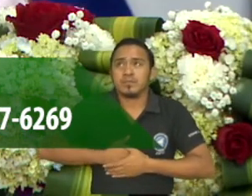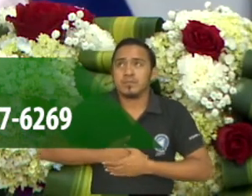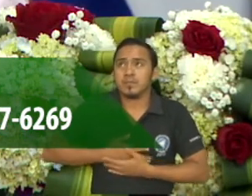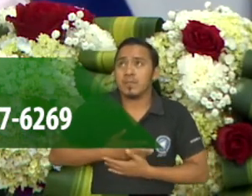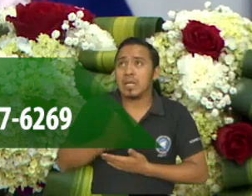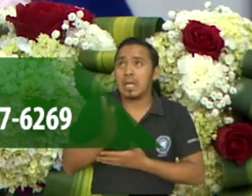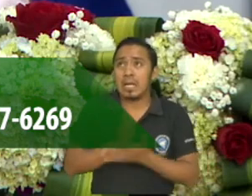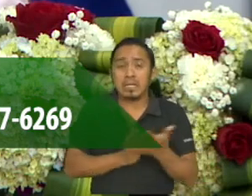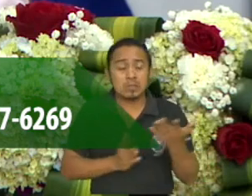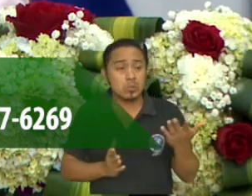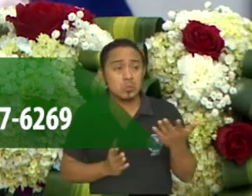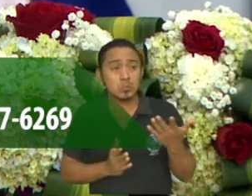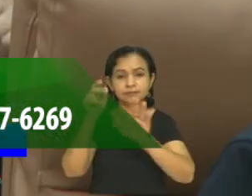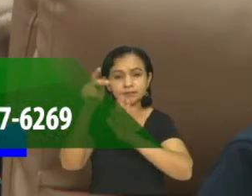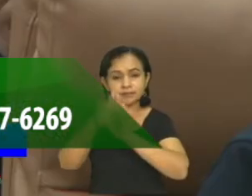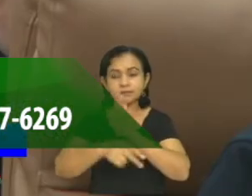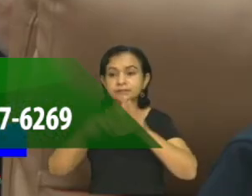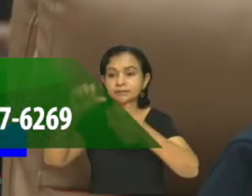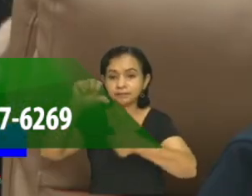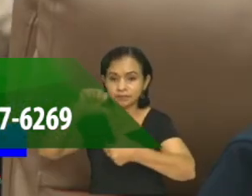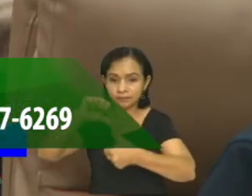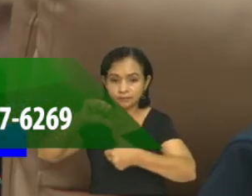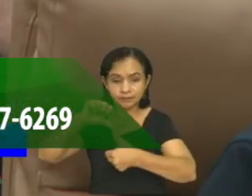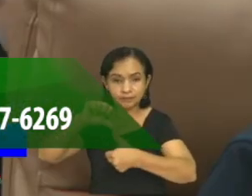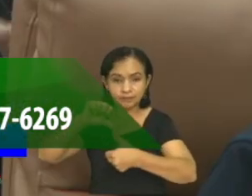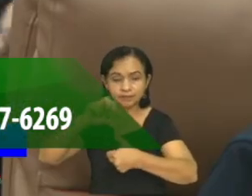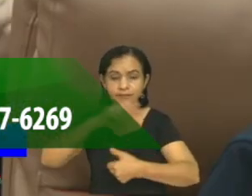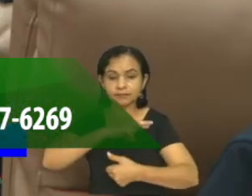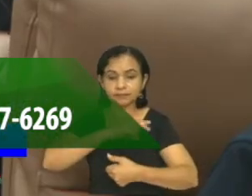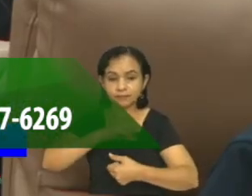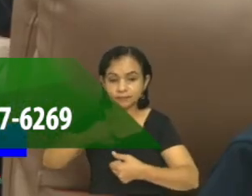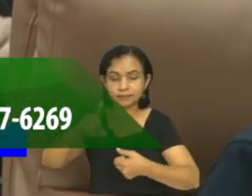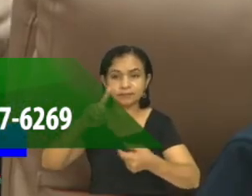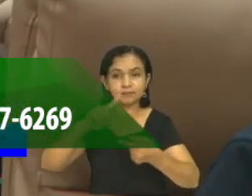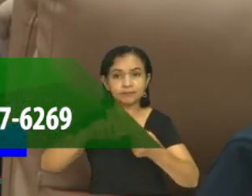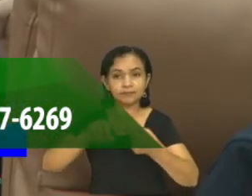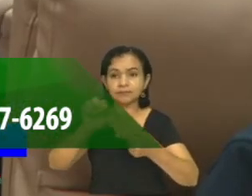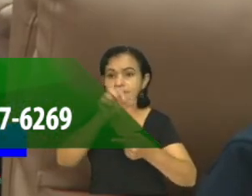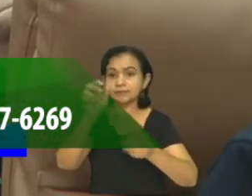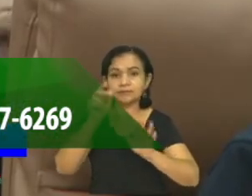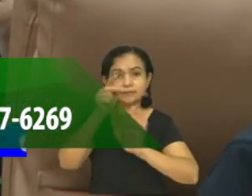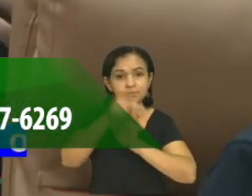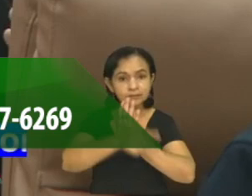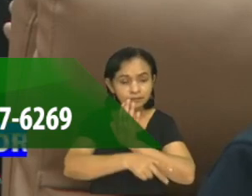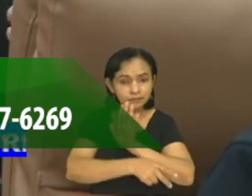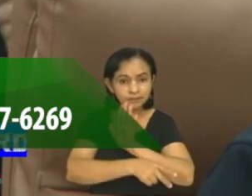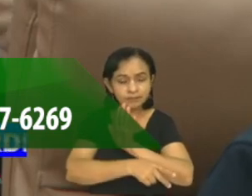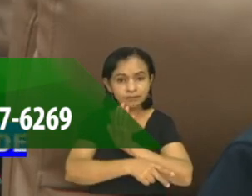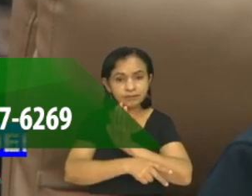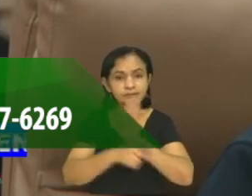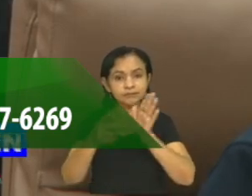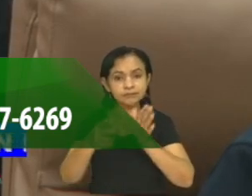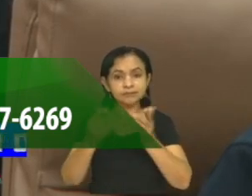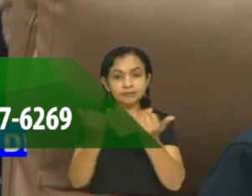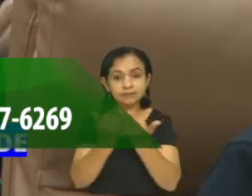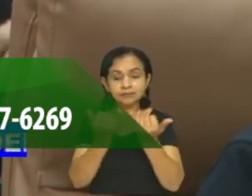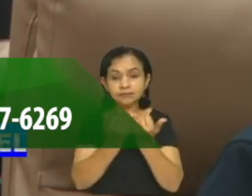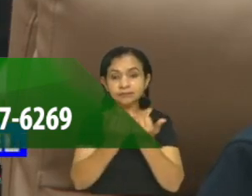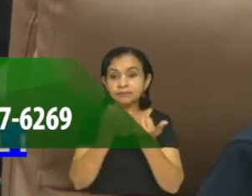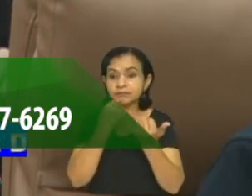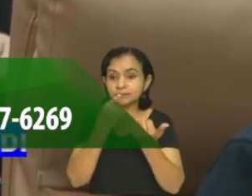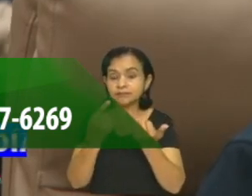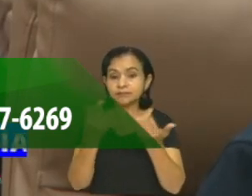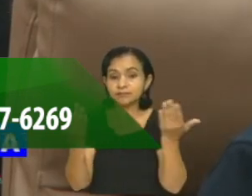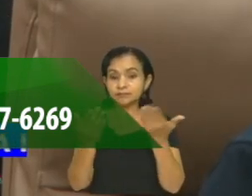inmaterial de la nación el diputado sandinista josé antonio zepeda la aprobación de la nueva ley confirmó que hoy pretenden